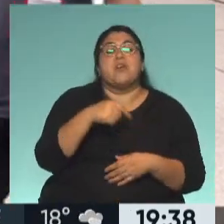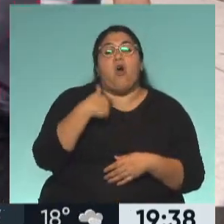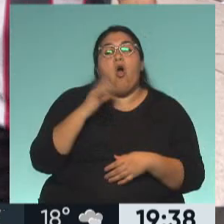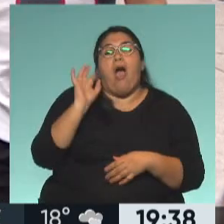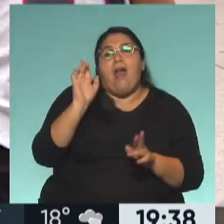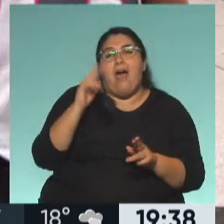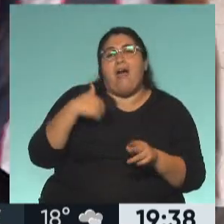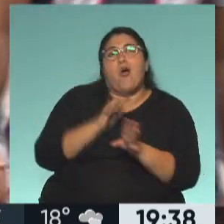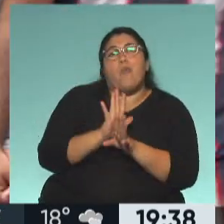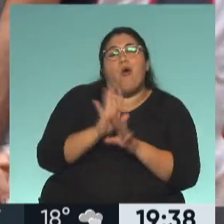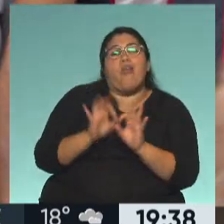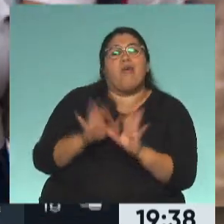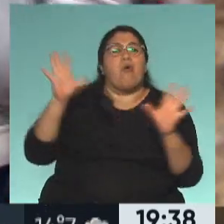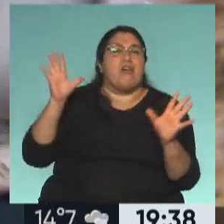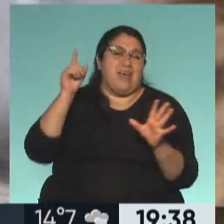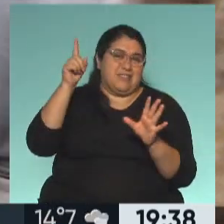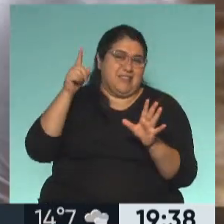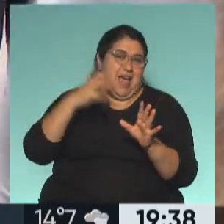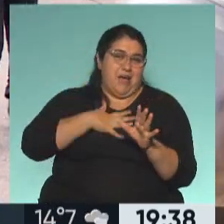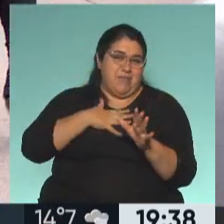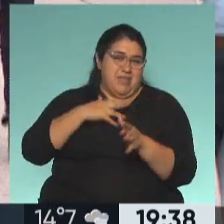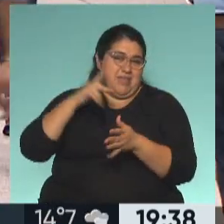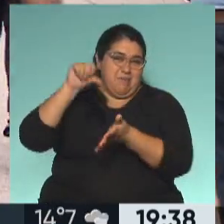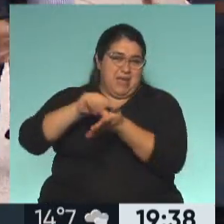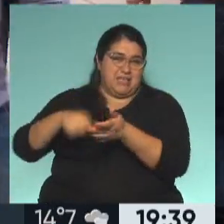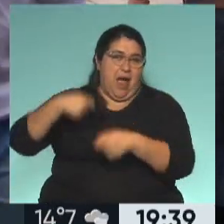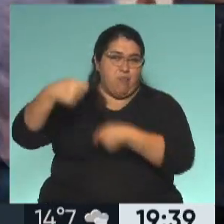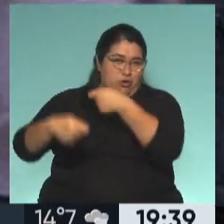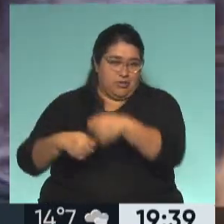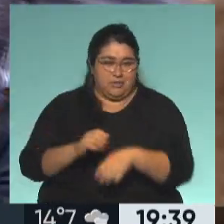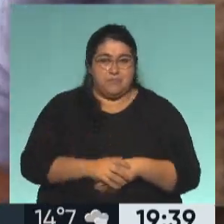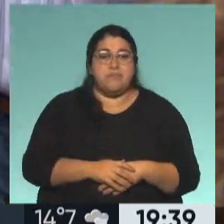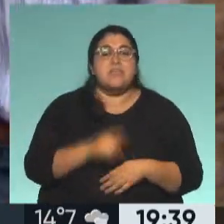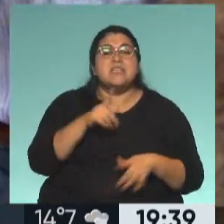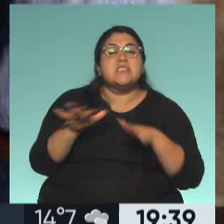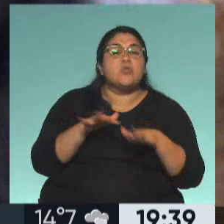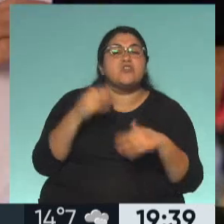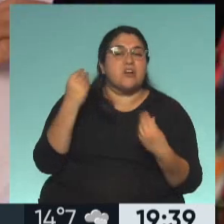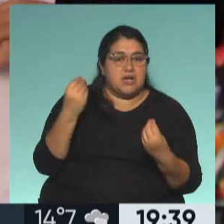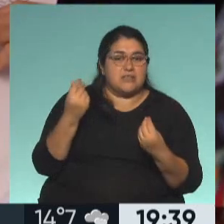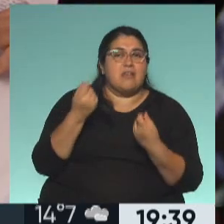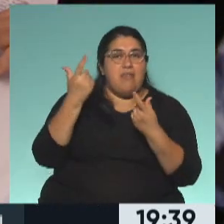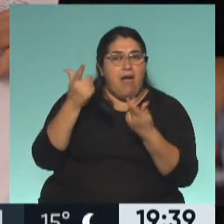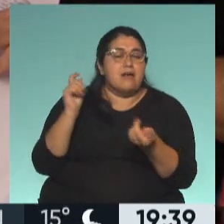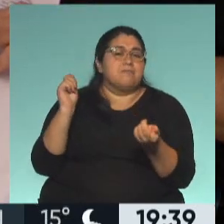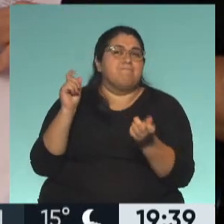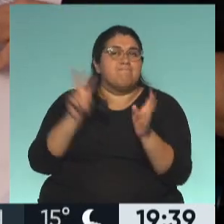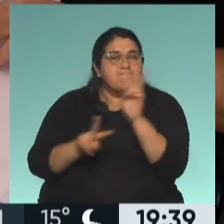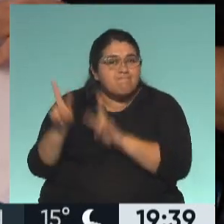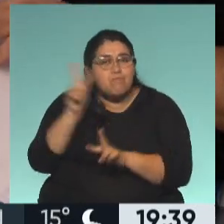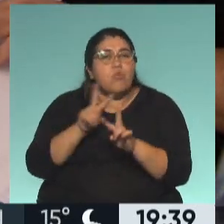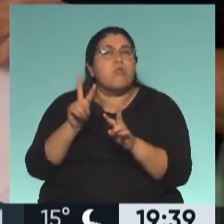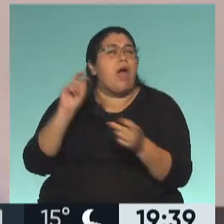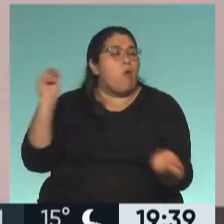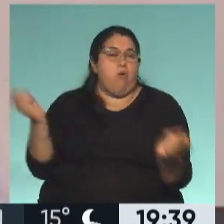a la democracia en mi país. ¿Qué te gustaría que pase en Paraguay? La verdad que la alternancia, se busca la alternancia, un